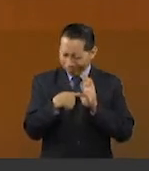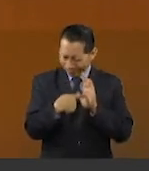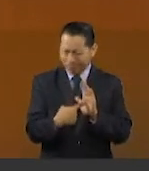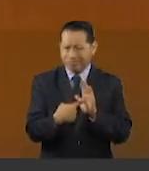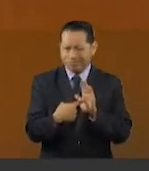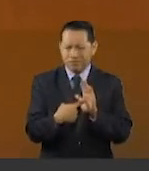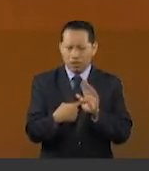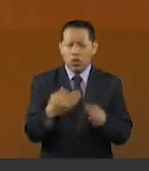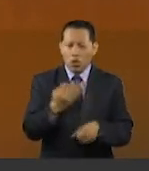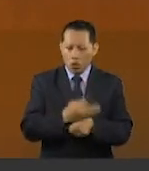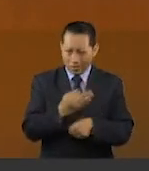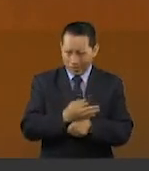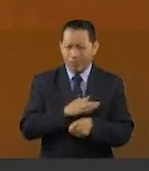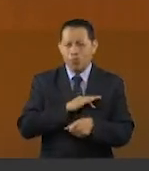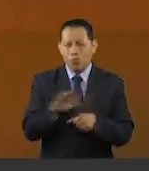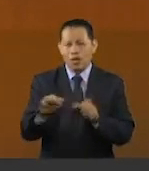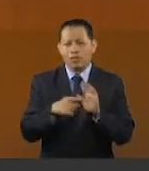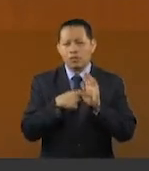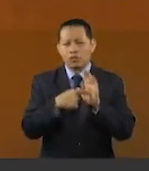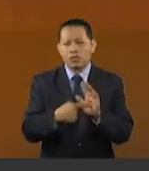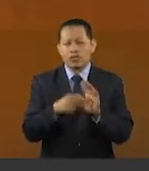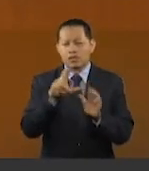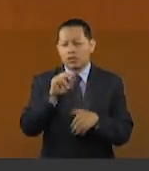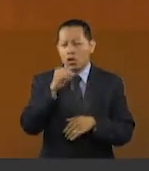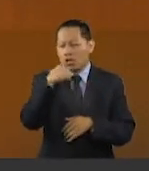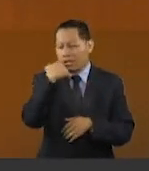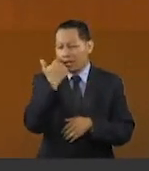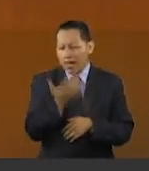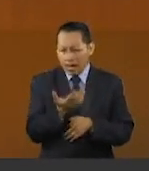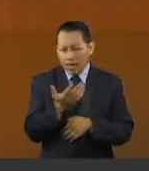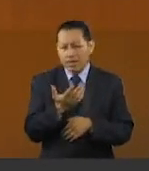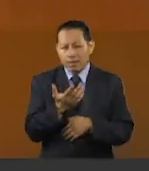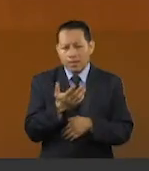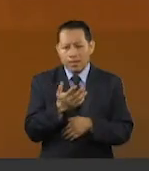para demostrar que no quieren reproducir de las peores prácticas.